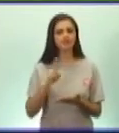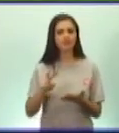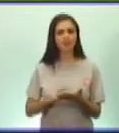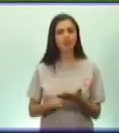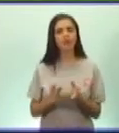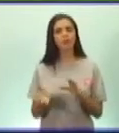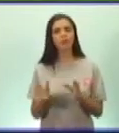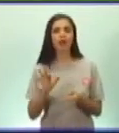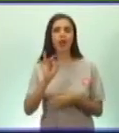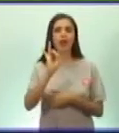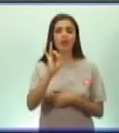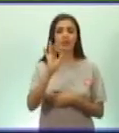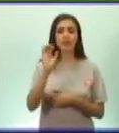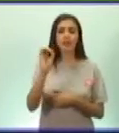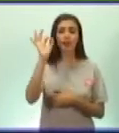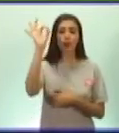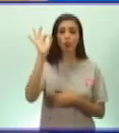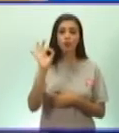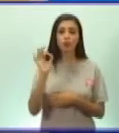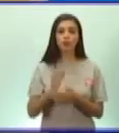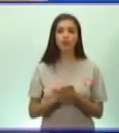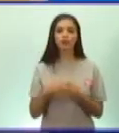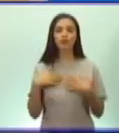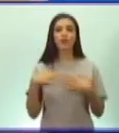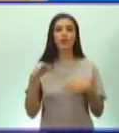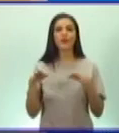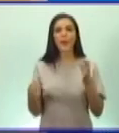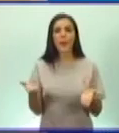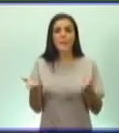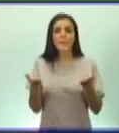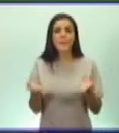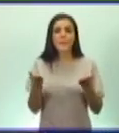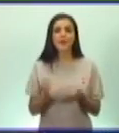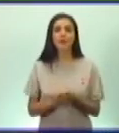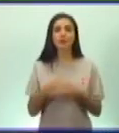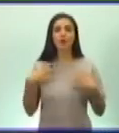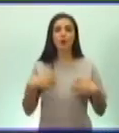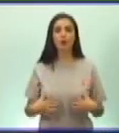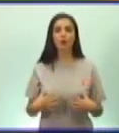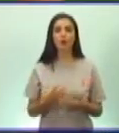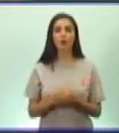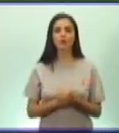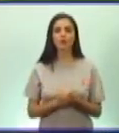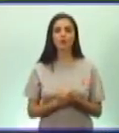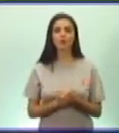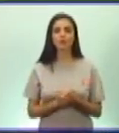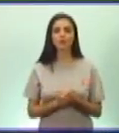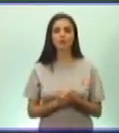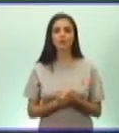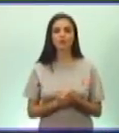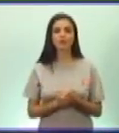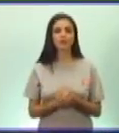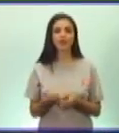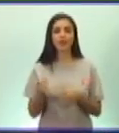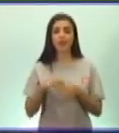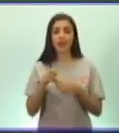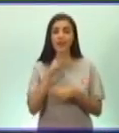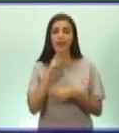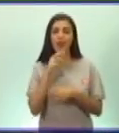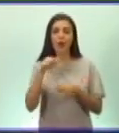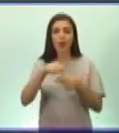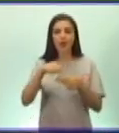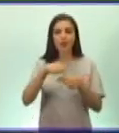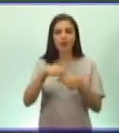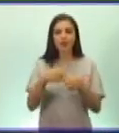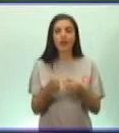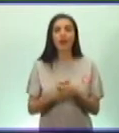el 70% del peso de nuestro cuerpo. ¿Y cómo está distribuida? La mayoría del agua está dentro de las células, en el citoplasma, y